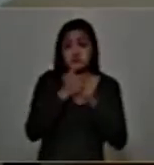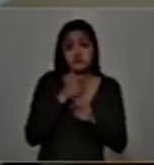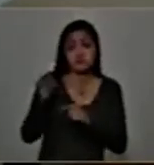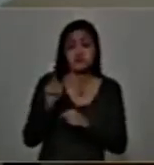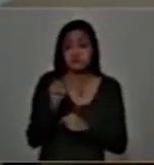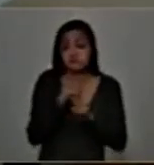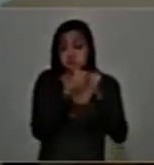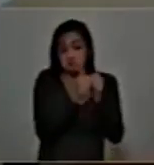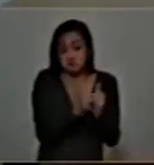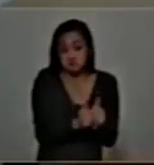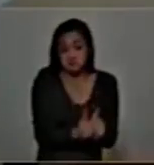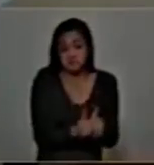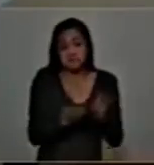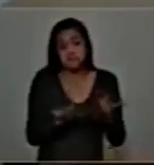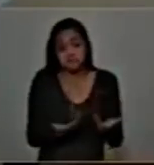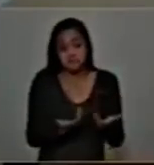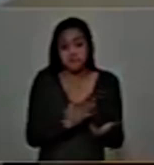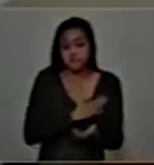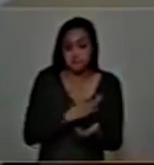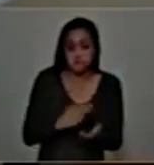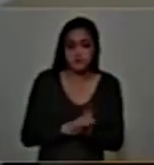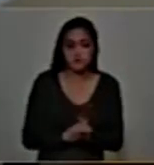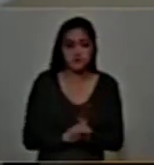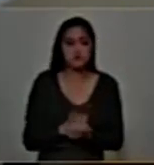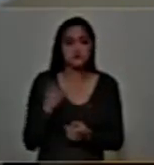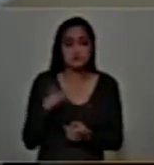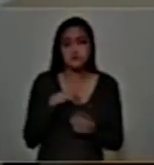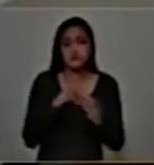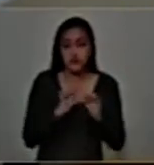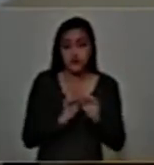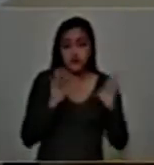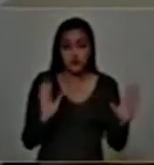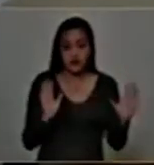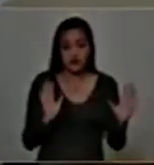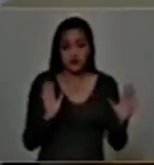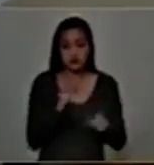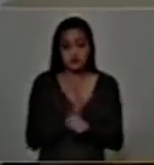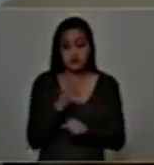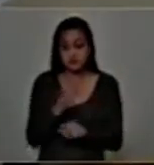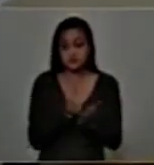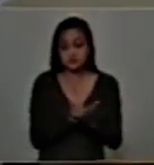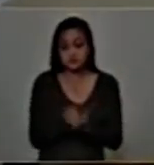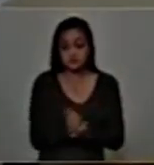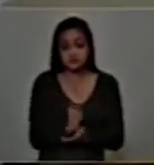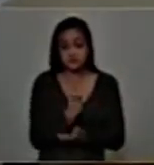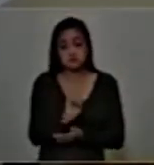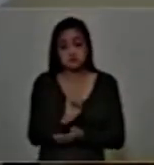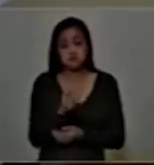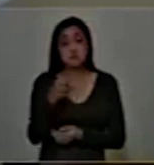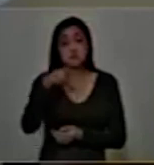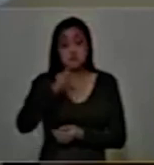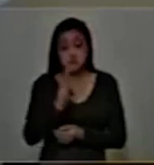Las personas que decidieron quedarse en un campamento es para